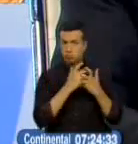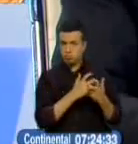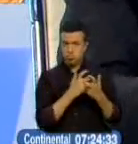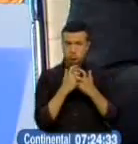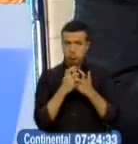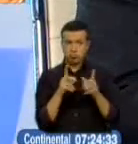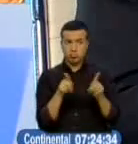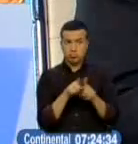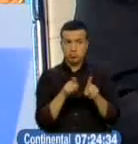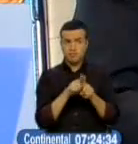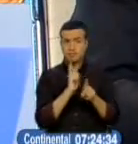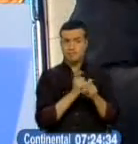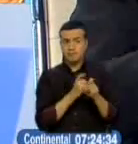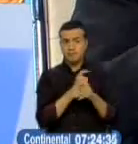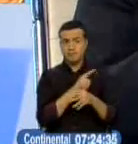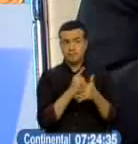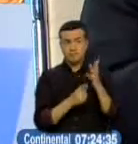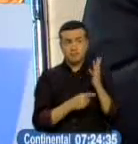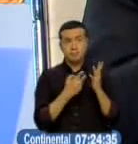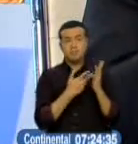las particularidades y